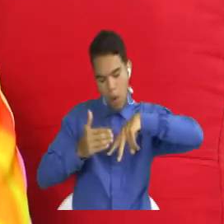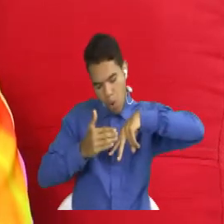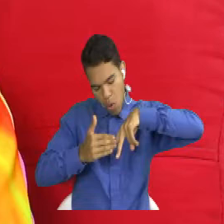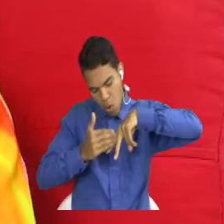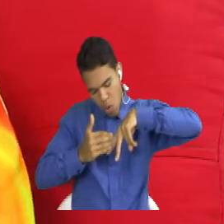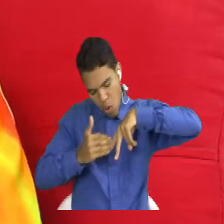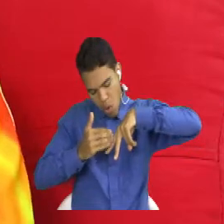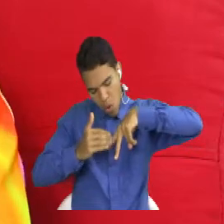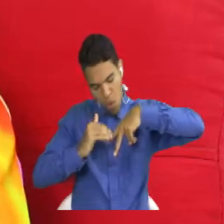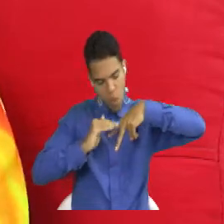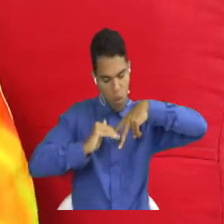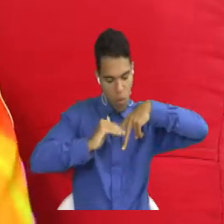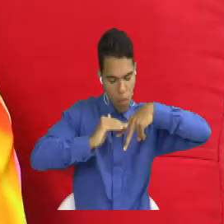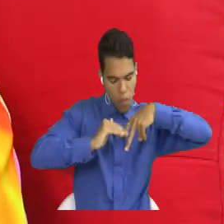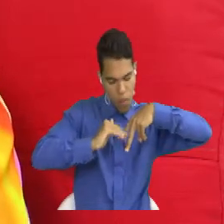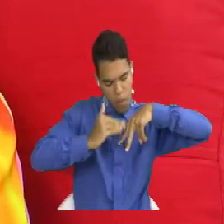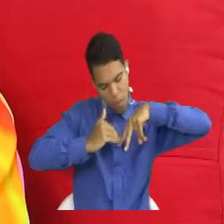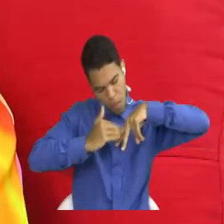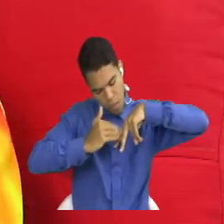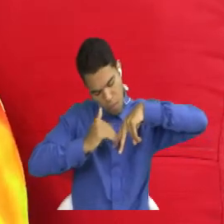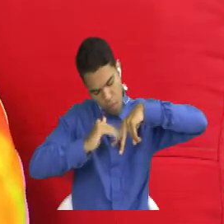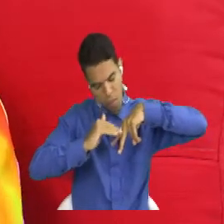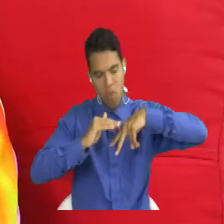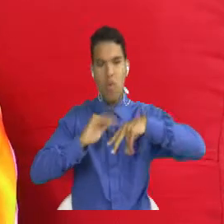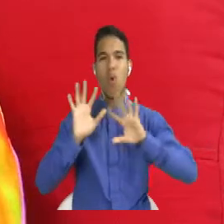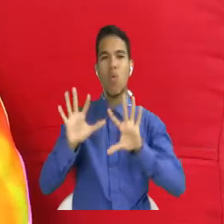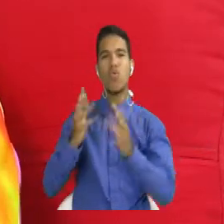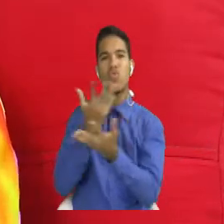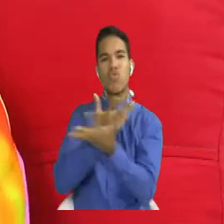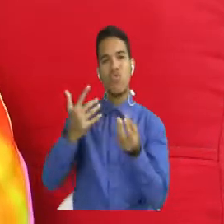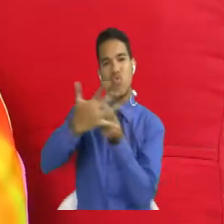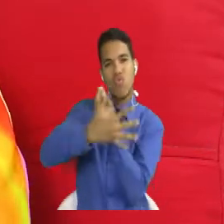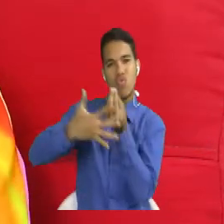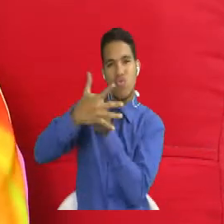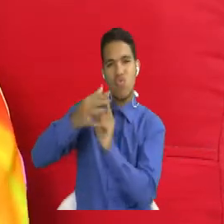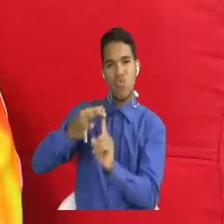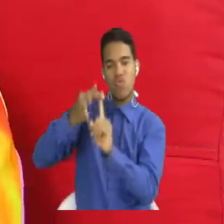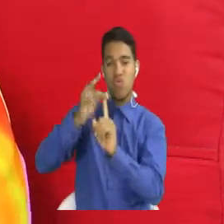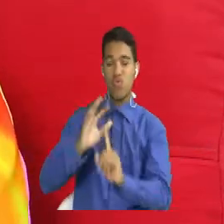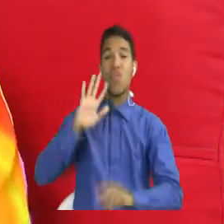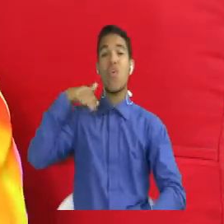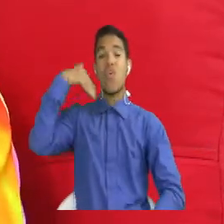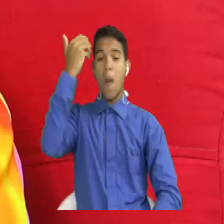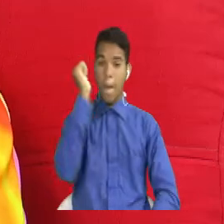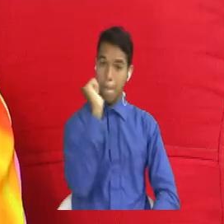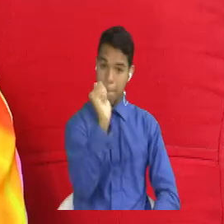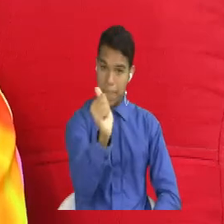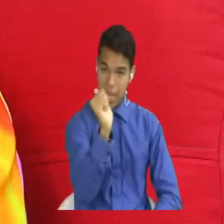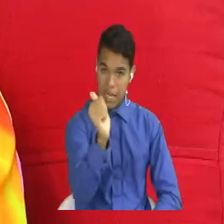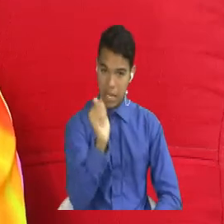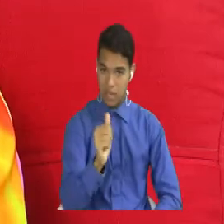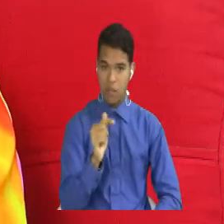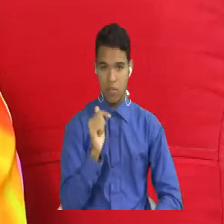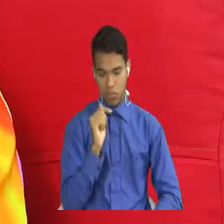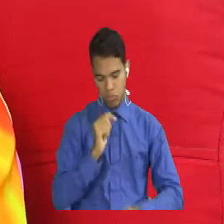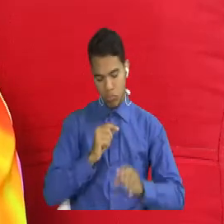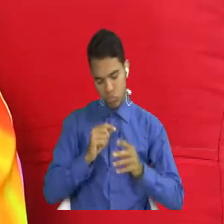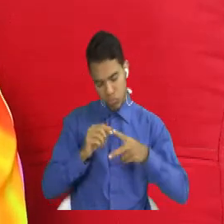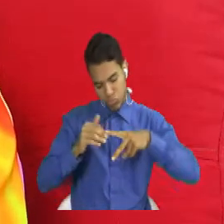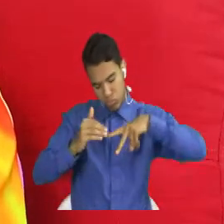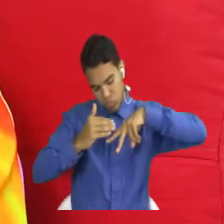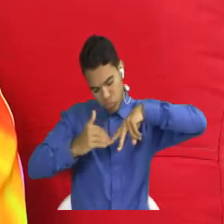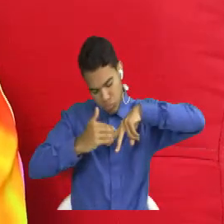allá te realizamos el blanqueamiento con unos productos especiales y después tú sigues el cuidado con un producto que es un